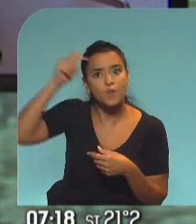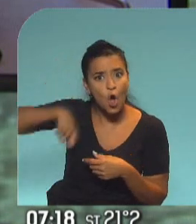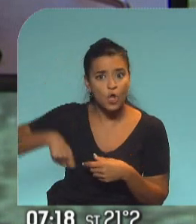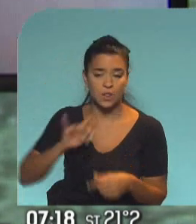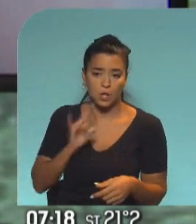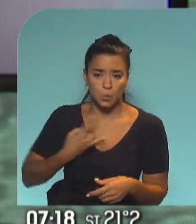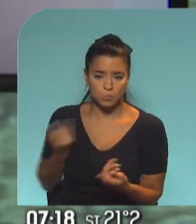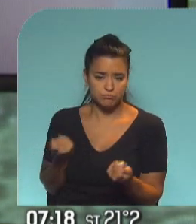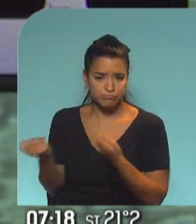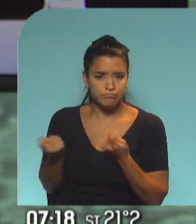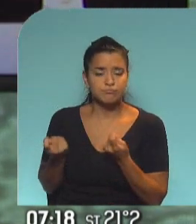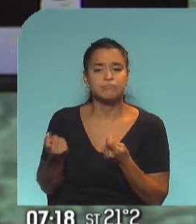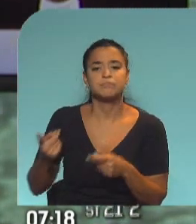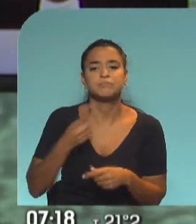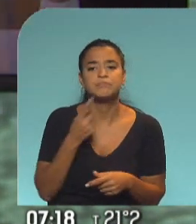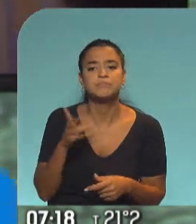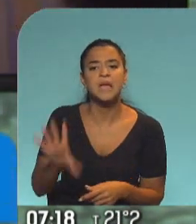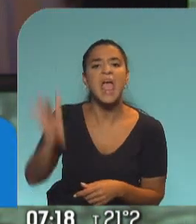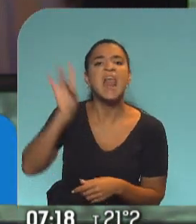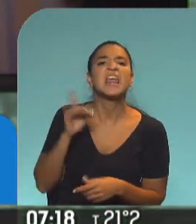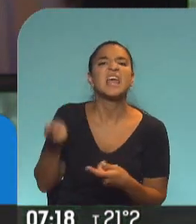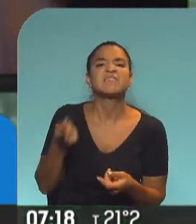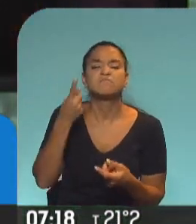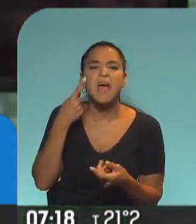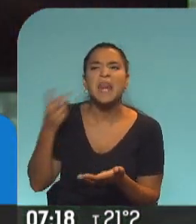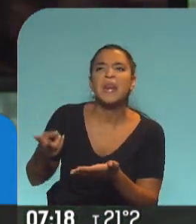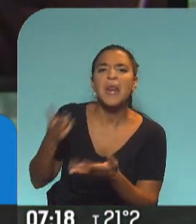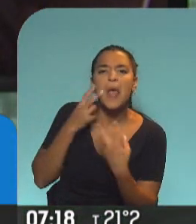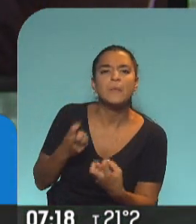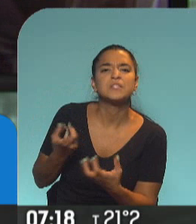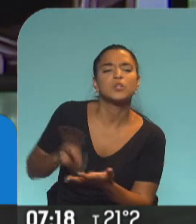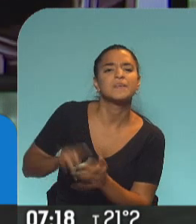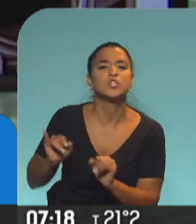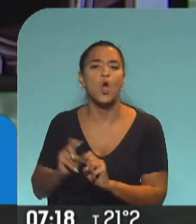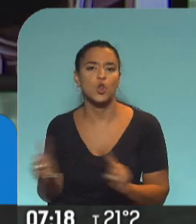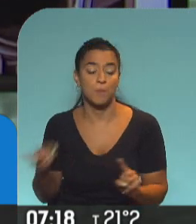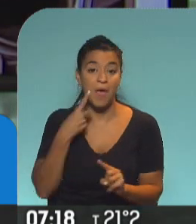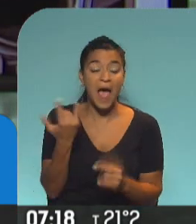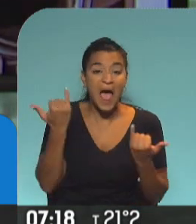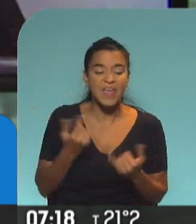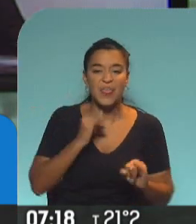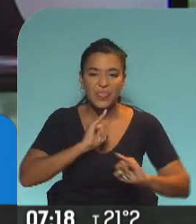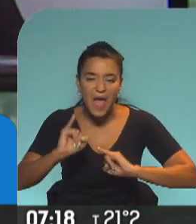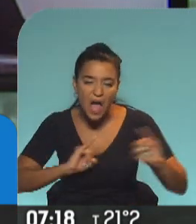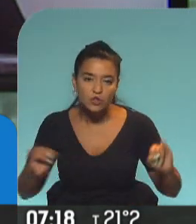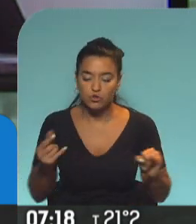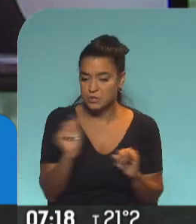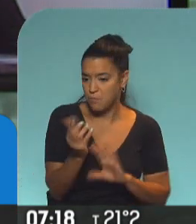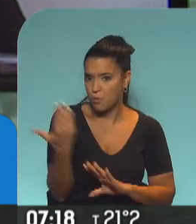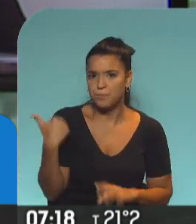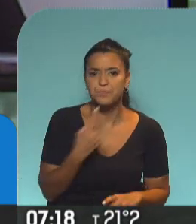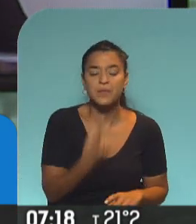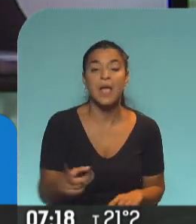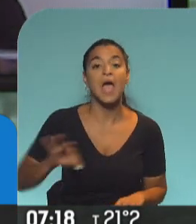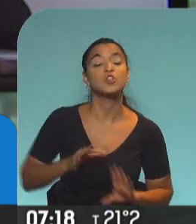permite discrecionalmente elegir qué revisa y qué no. Hay un dato, lo que dijo el presidente en las últimas horas. El